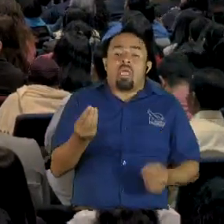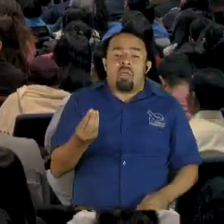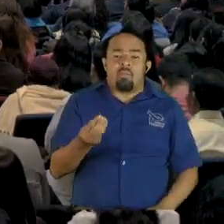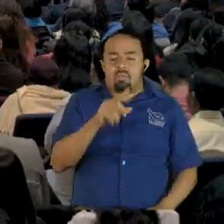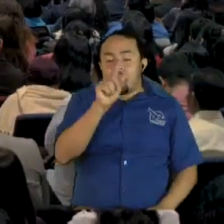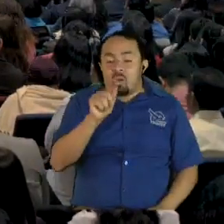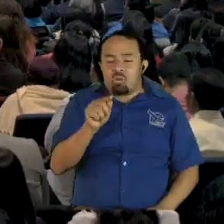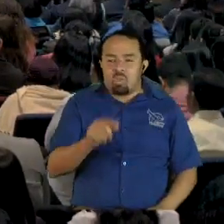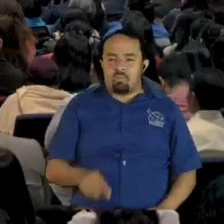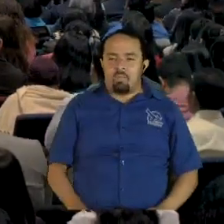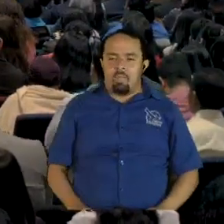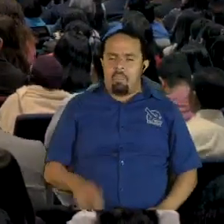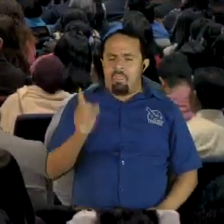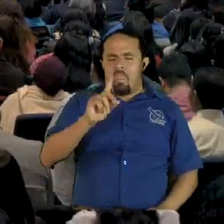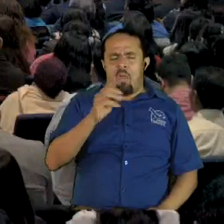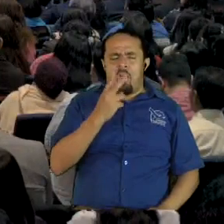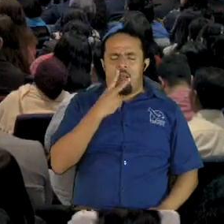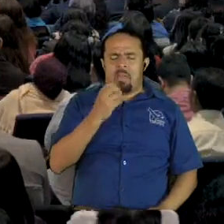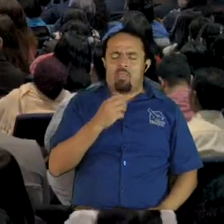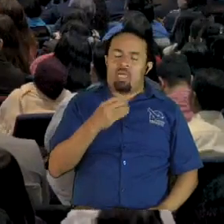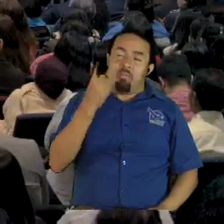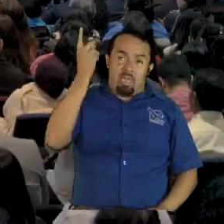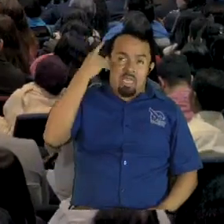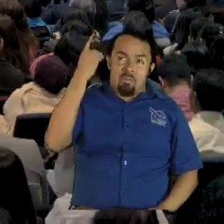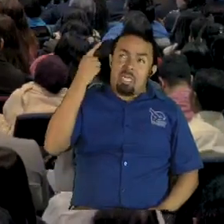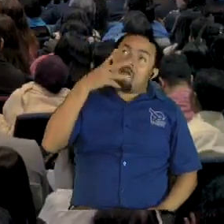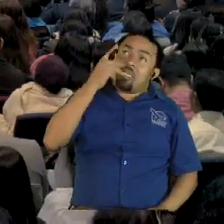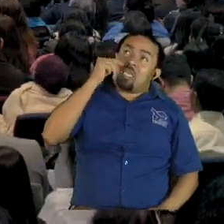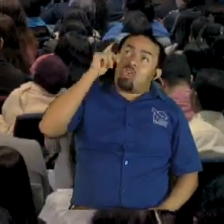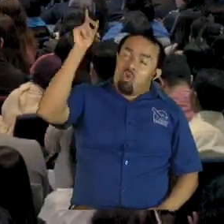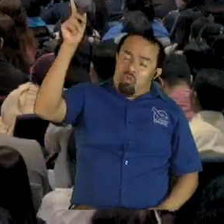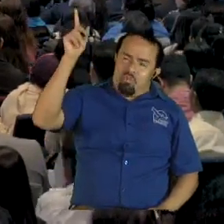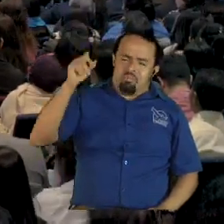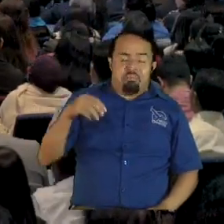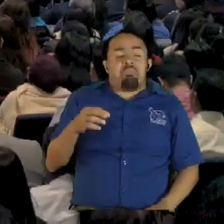No, hermano, que me discipline el Señor. Ay, está bueno, pues.